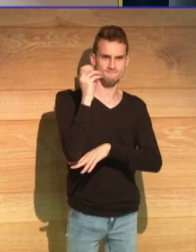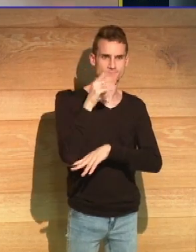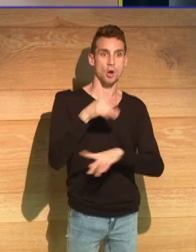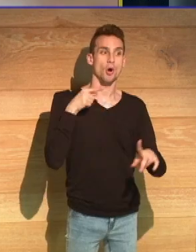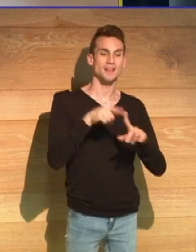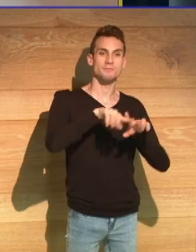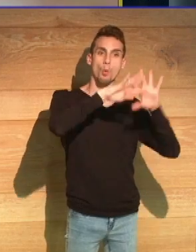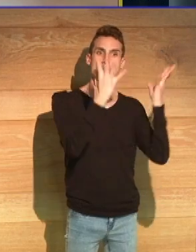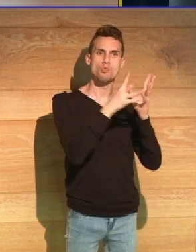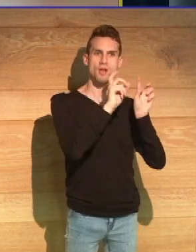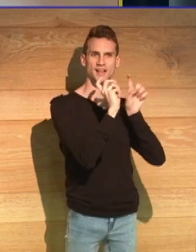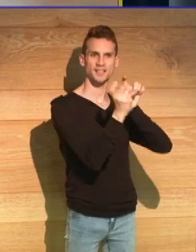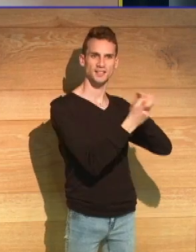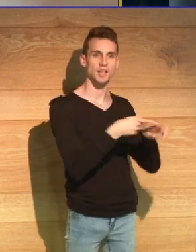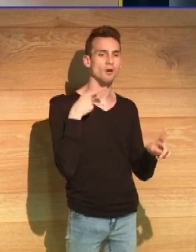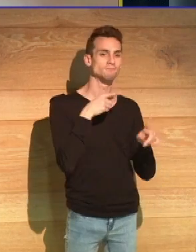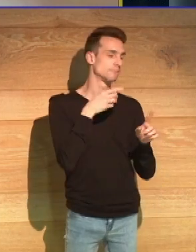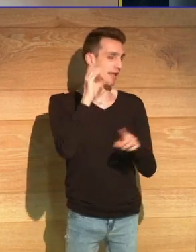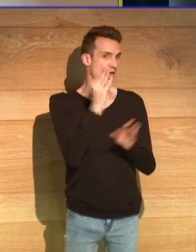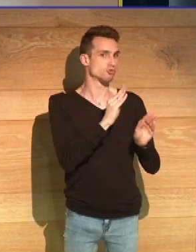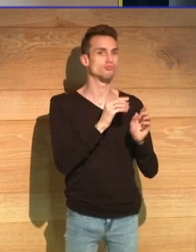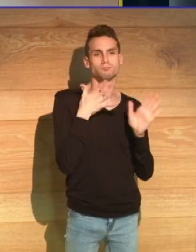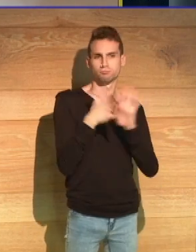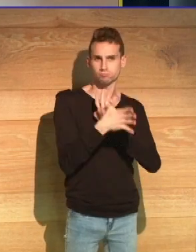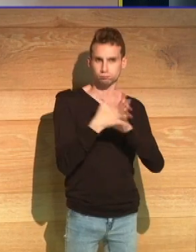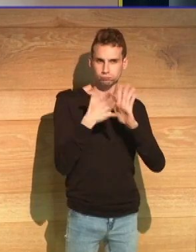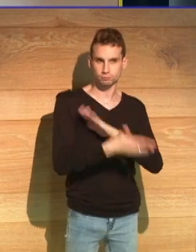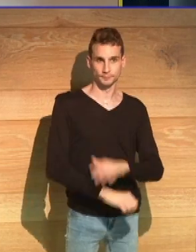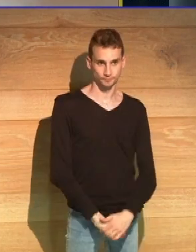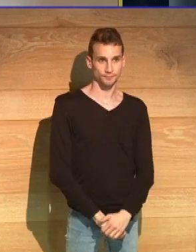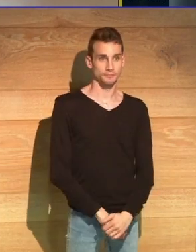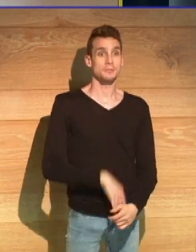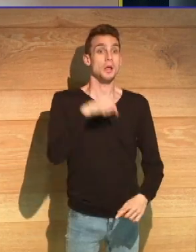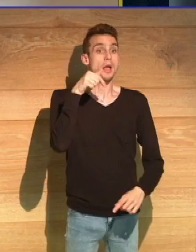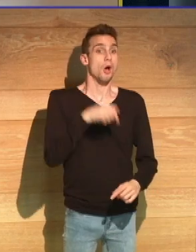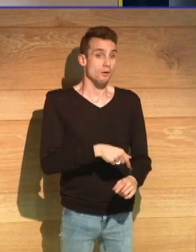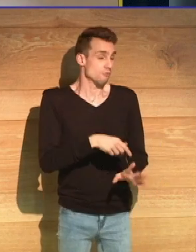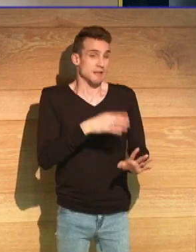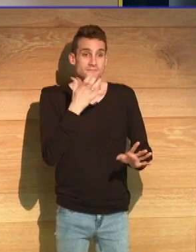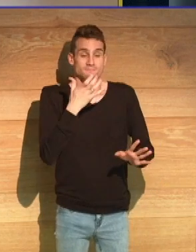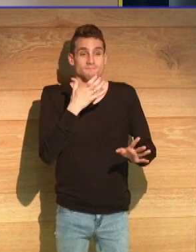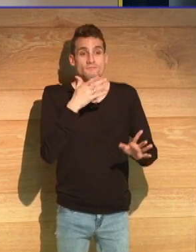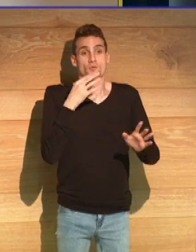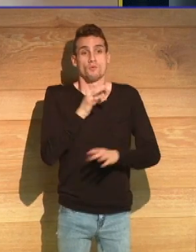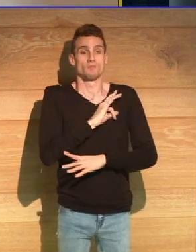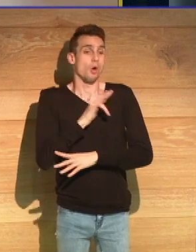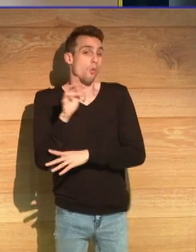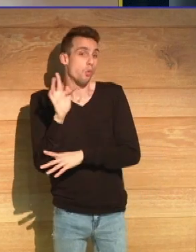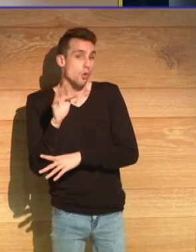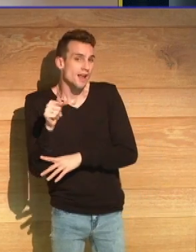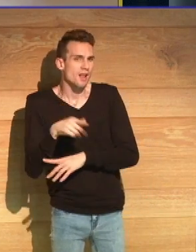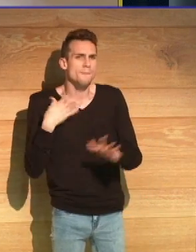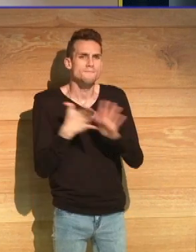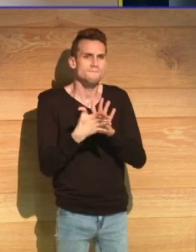mundo explicando sus ideas por todas partes. ¿Cómo explicar a Fuller desde hoy su importancia? Que es lo que de alguna manera queríamos hacer en